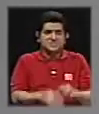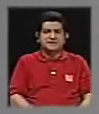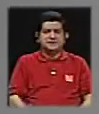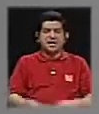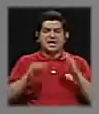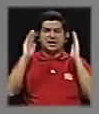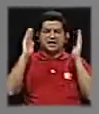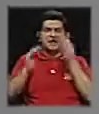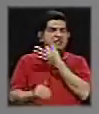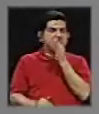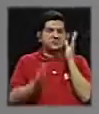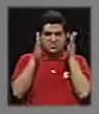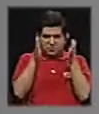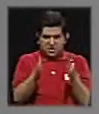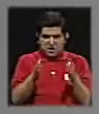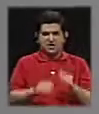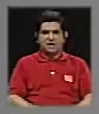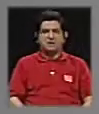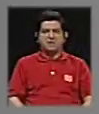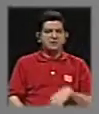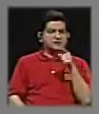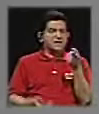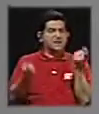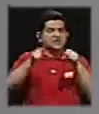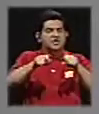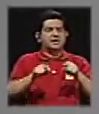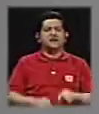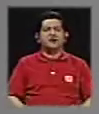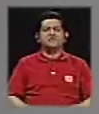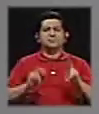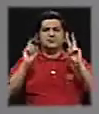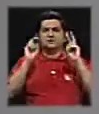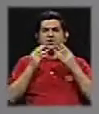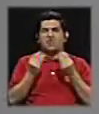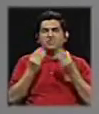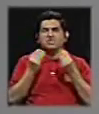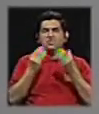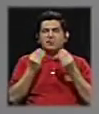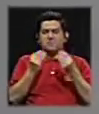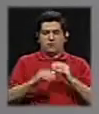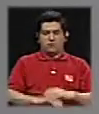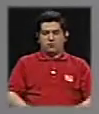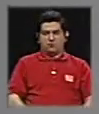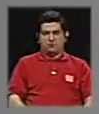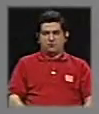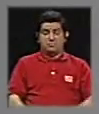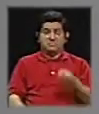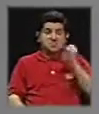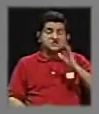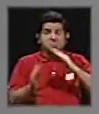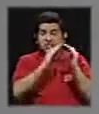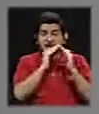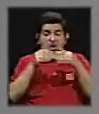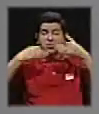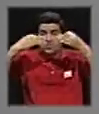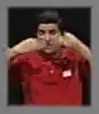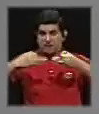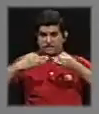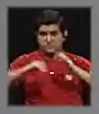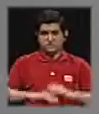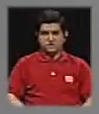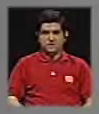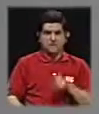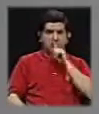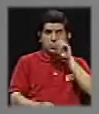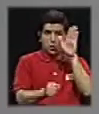grandes hacendados un temor acerca de, bueno, si las comunidades deciden